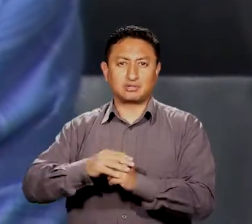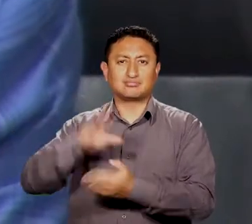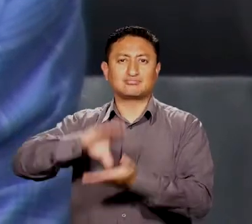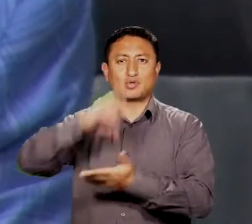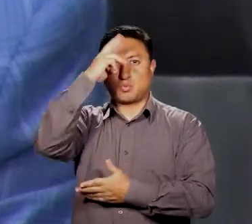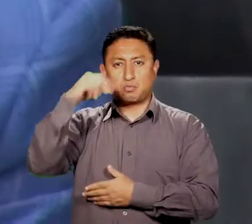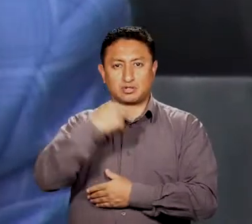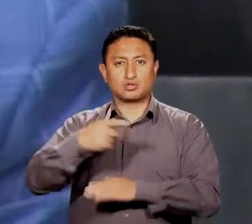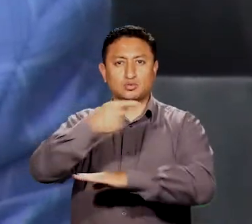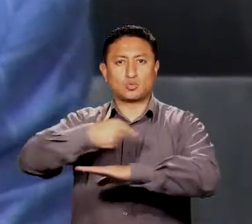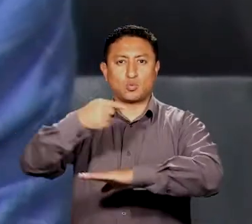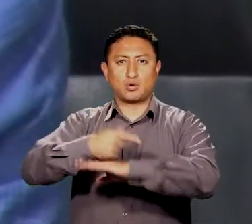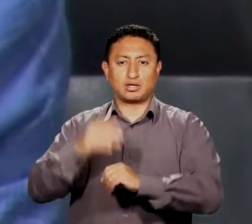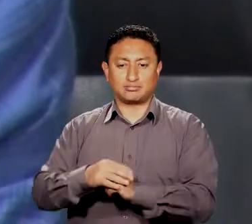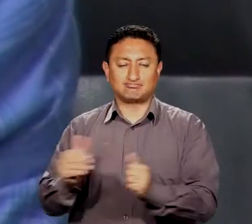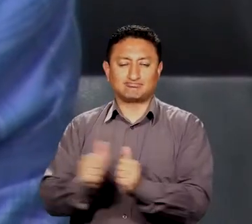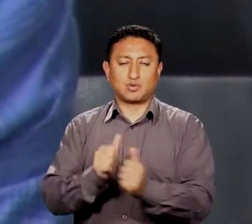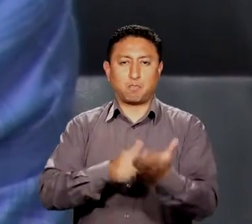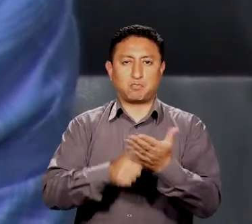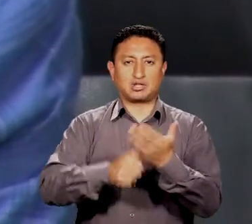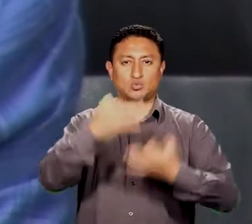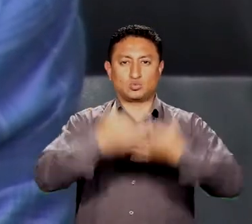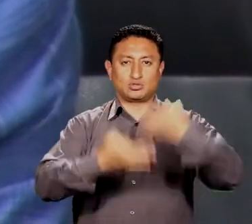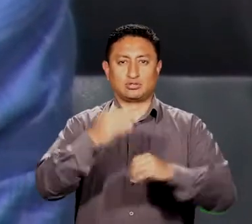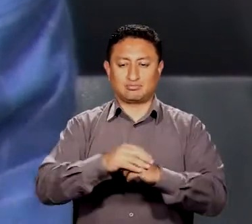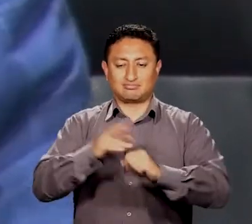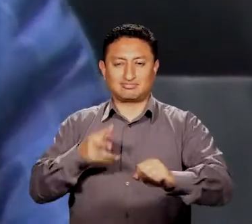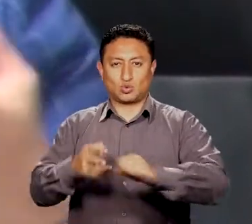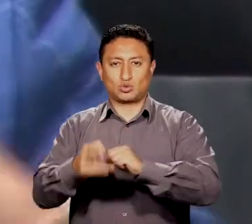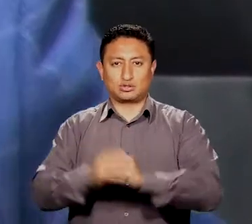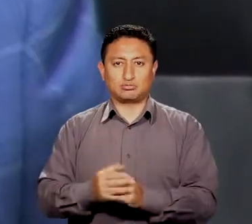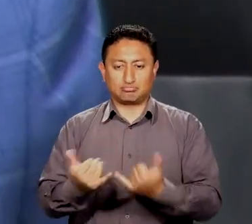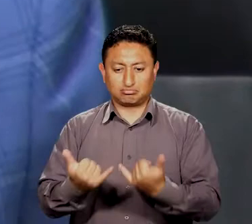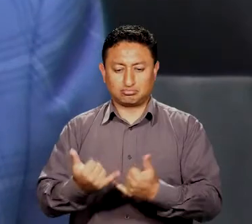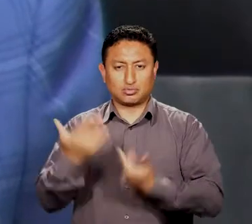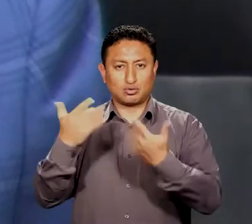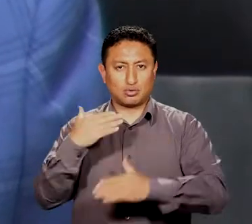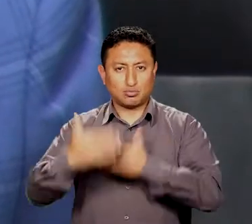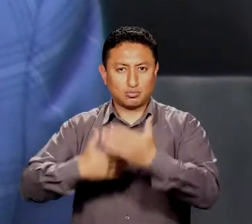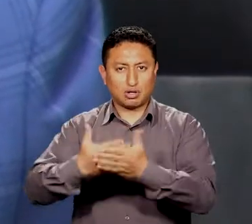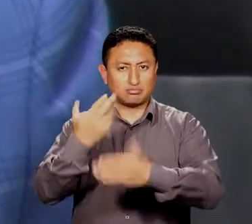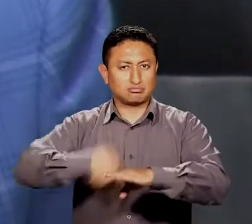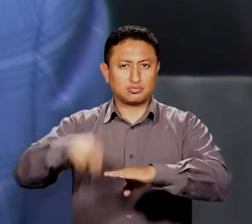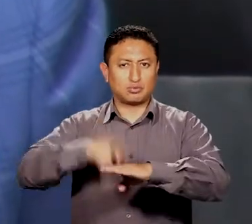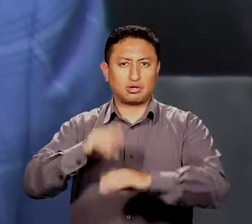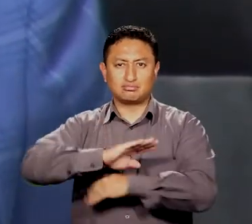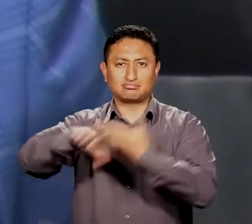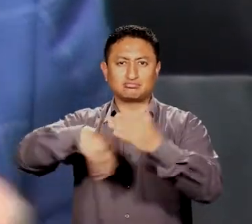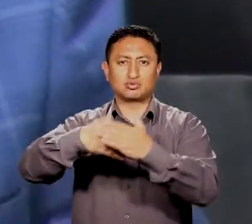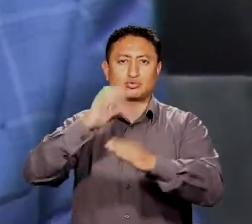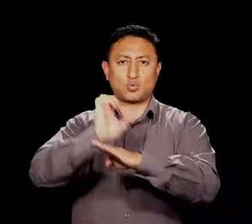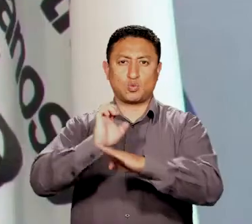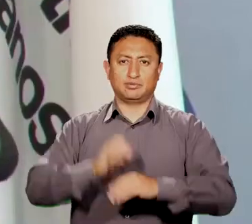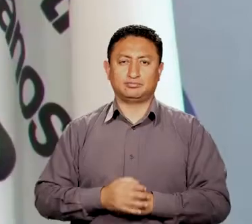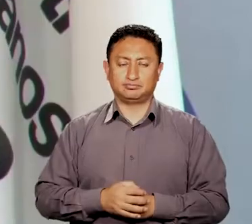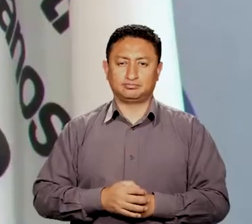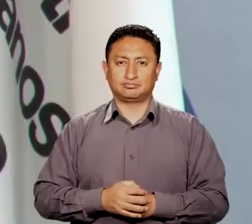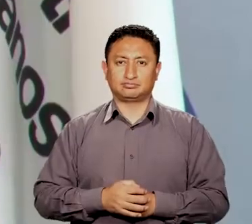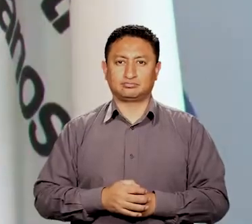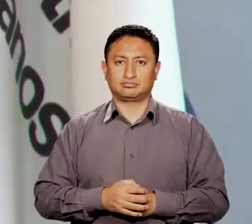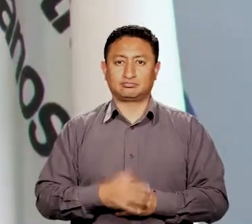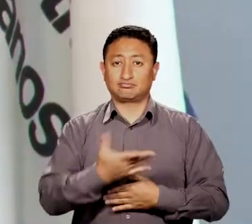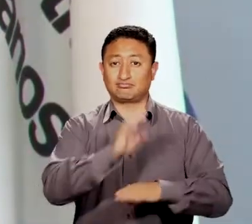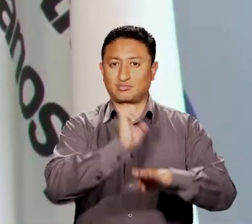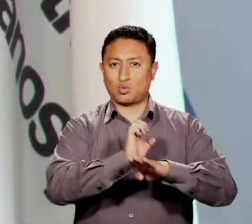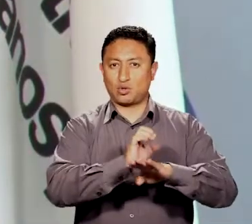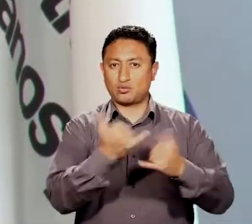Centro de Rehabilitación en Guayas con la Ministra de Justicia en la inauguración y esto se está desarrollando con normalidad en todo el país. Ecuador